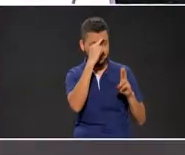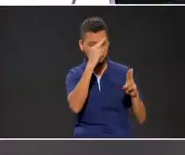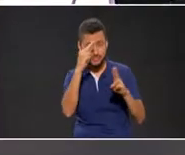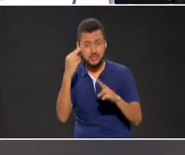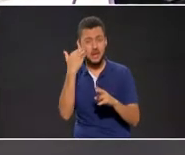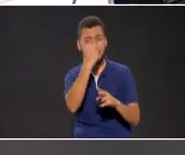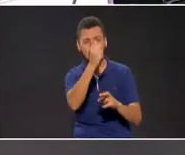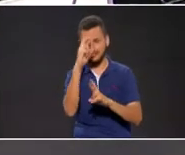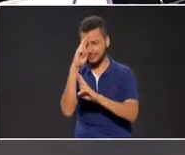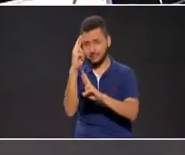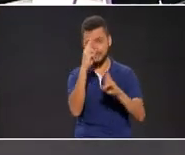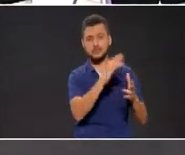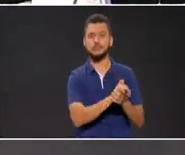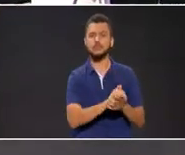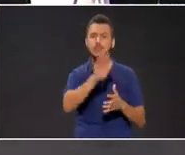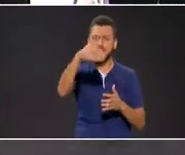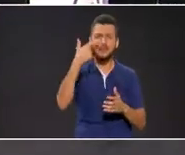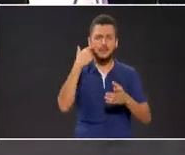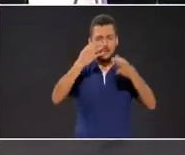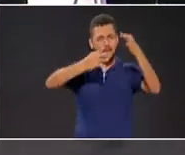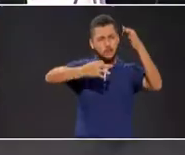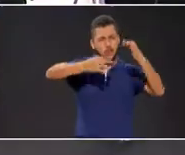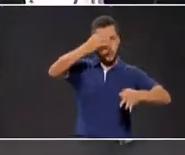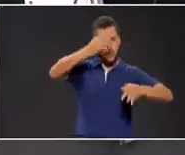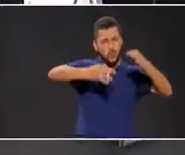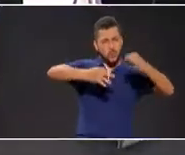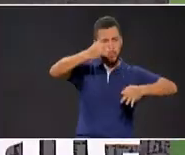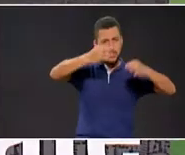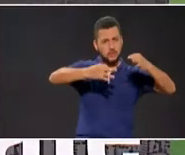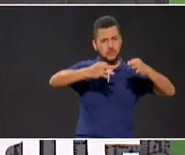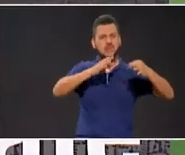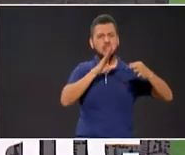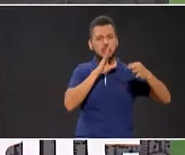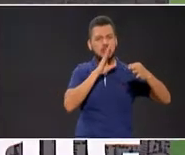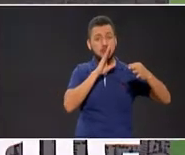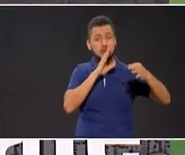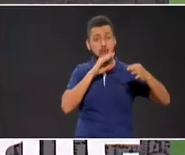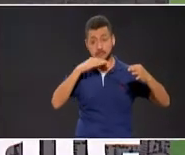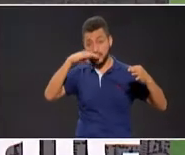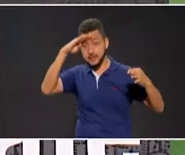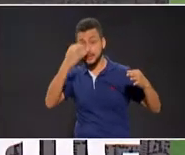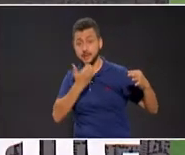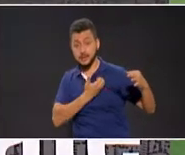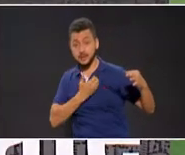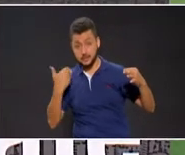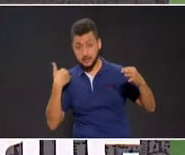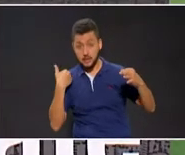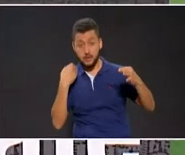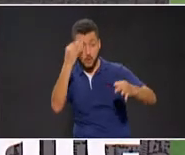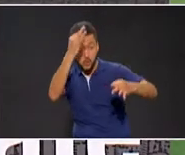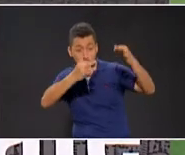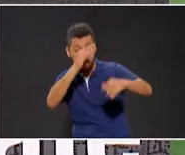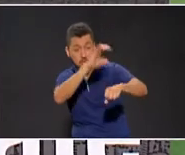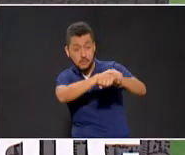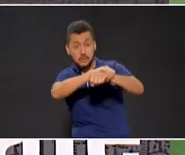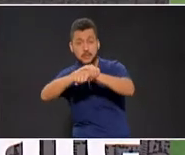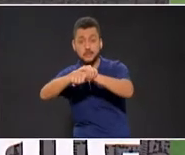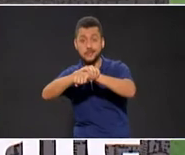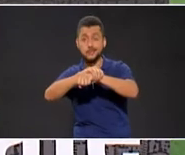la judicialización en parte no la tiene la alcaldía cómo resolver ese problema cuando se trata por ejemplo